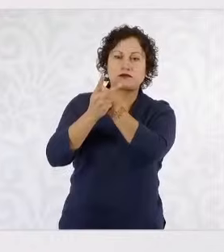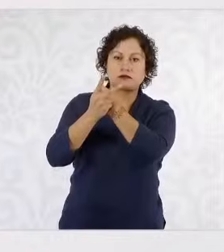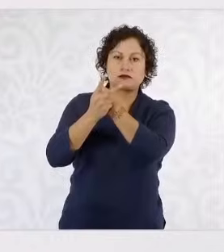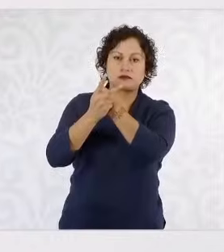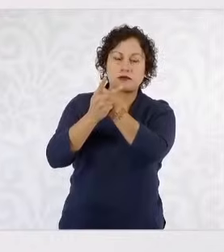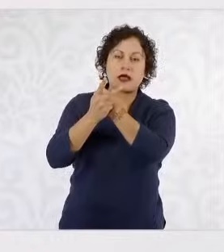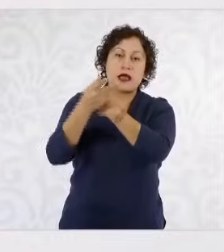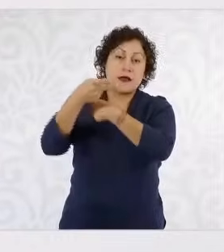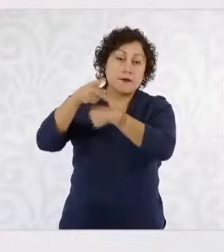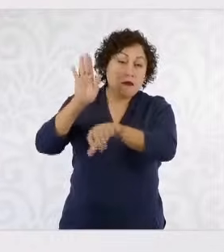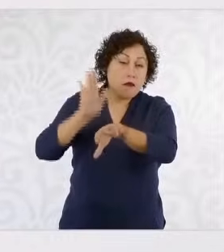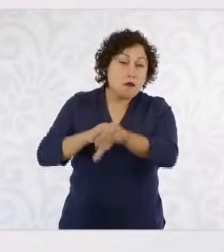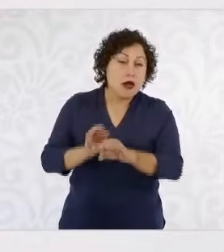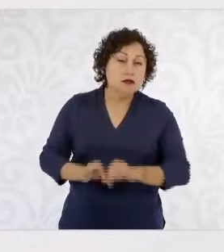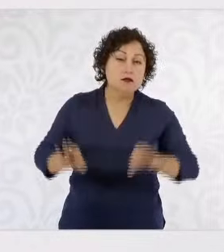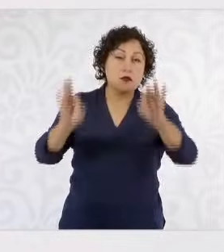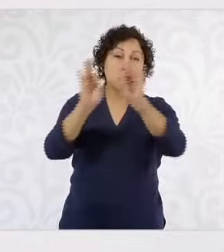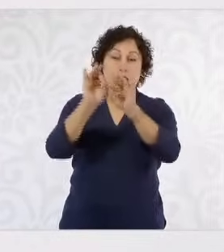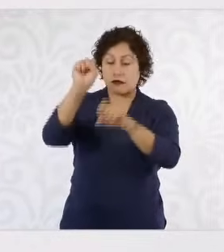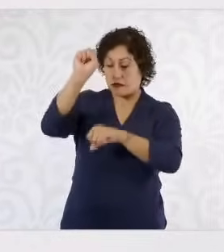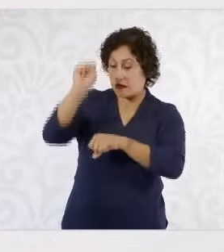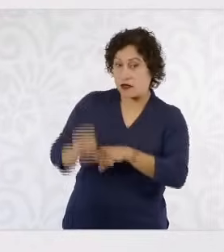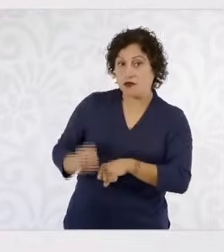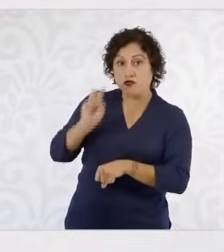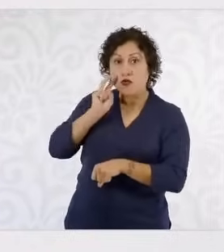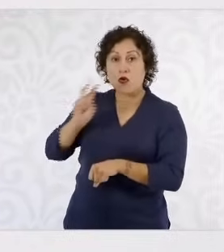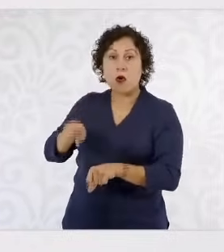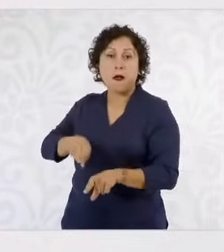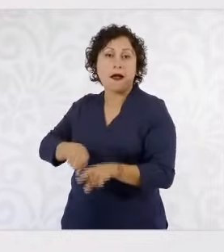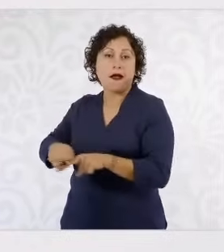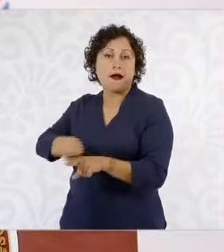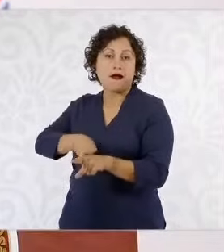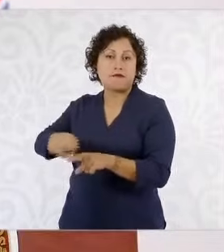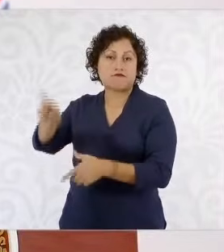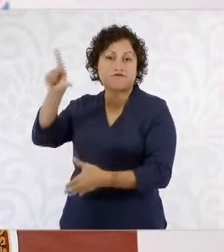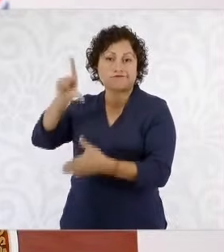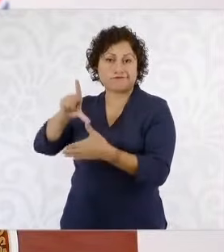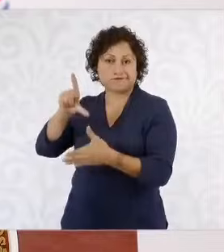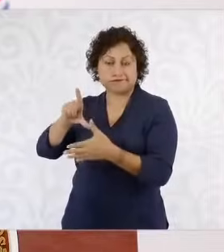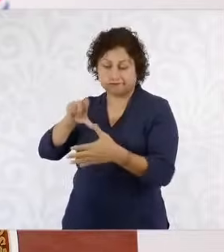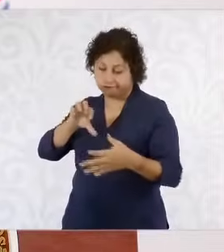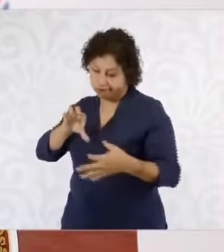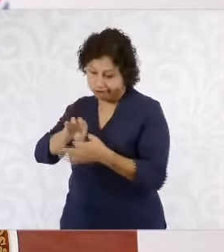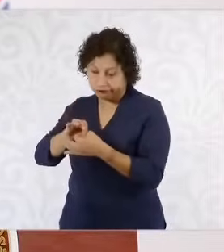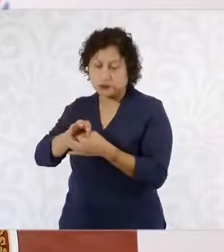nuestros países hermanos. Entonces, por eso